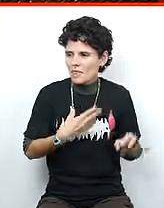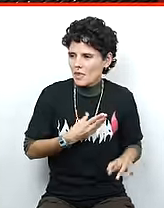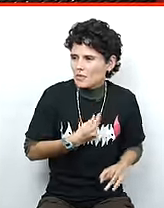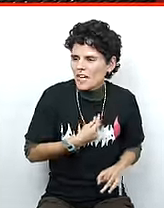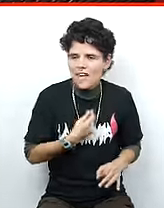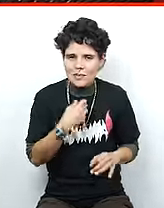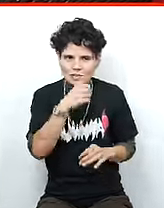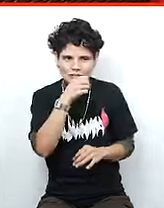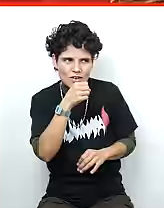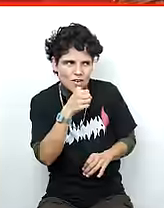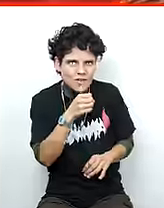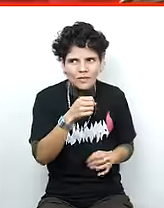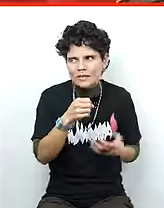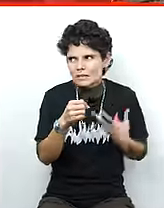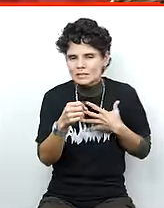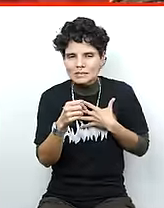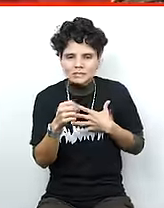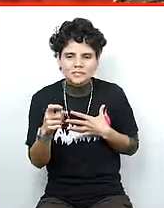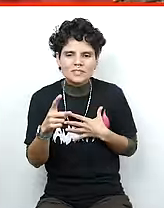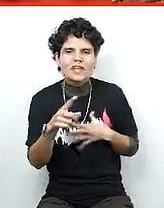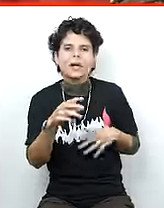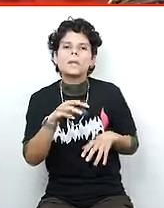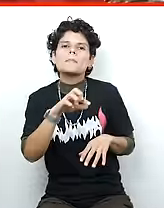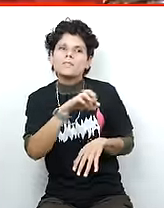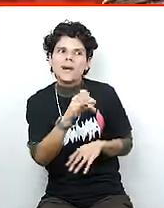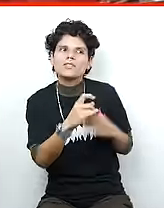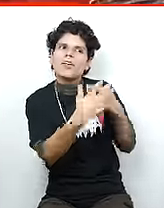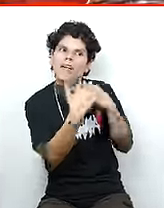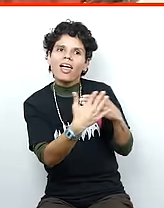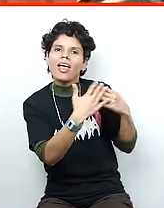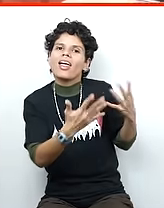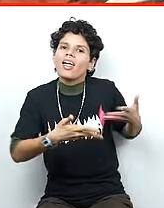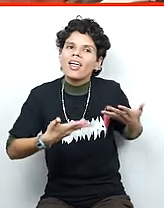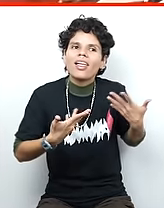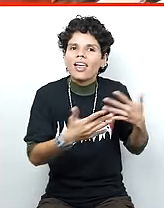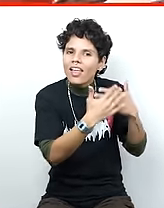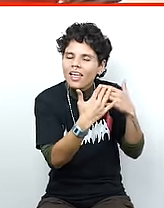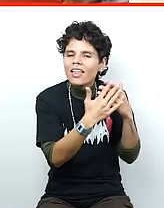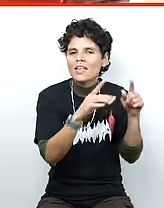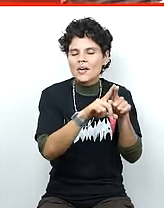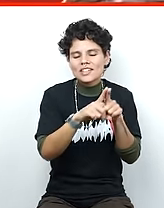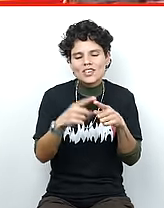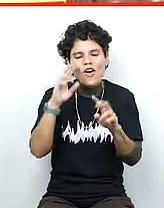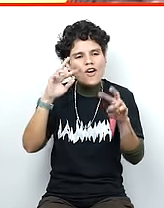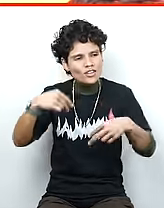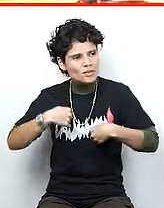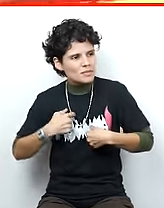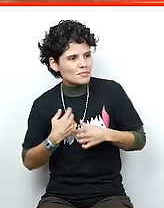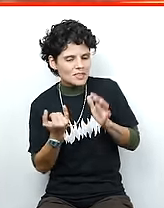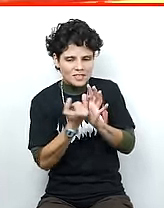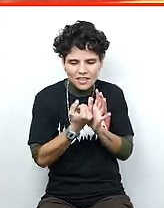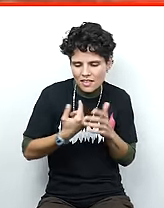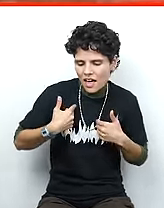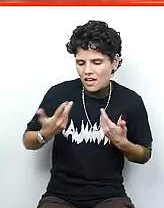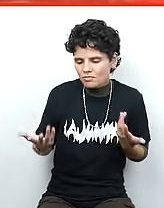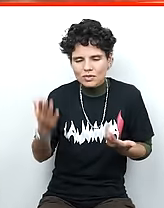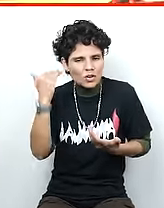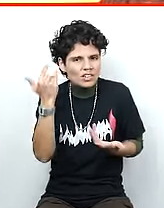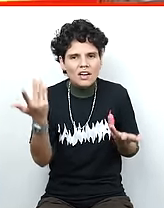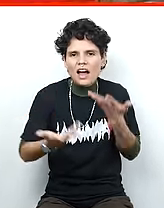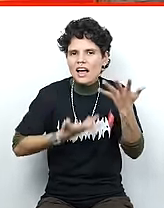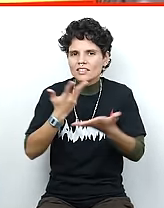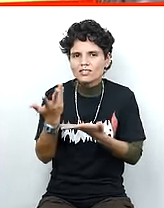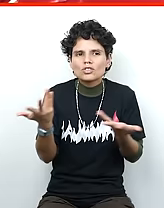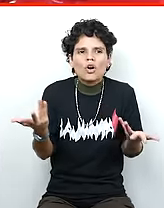daba miedo acercarme al micrófono. Y el Pablo me metía al lado y dije, ah, hermano. Estaba como conociéndome en mi fase de artista ahí, pues no sabía mis tonos, mis